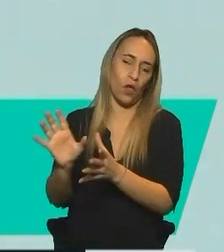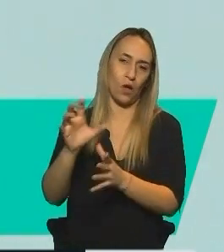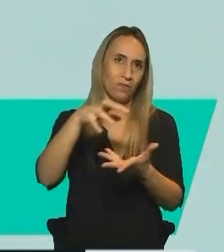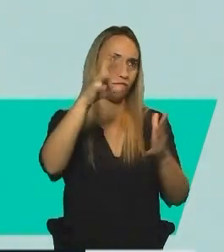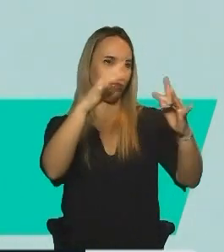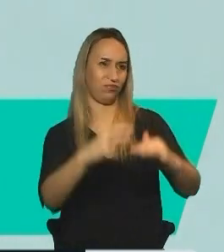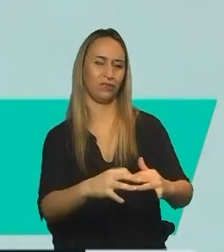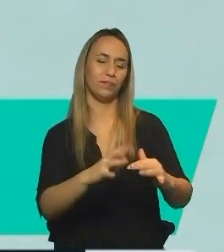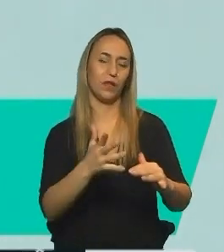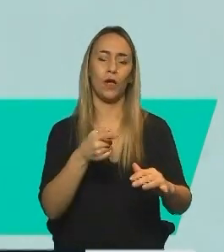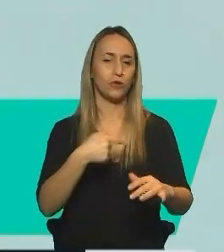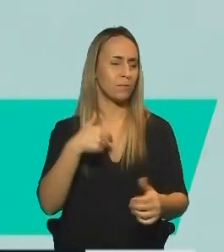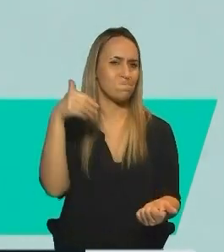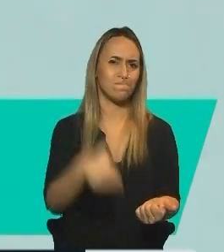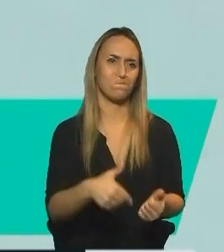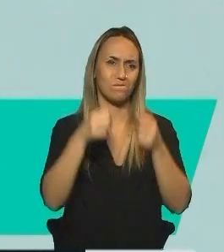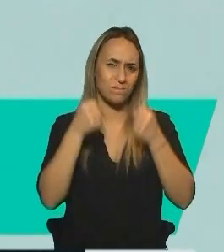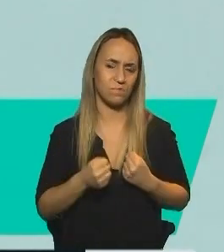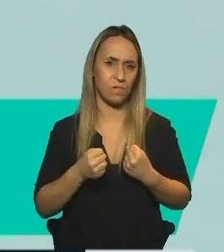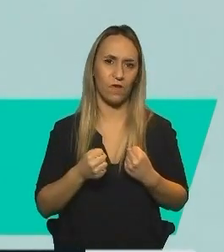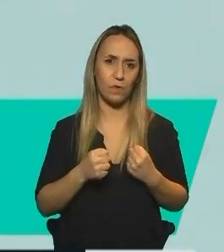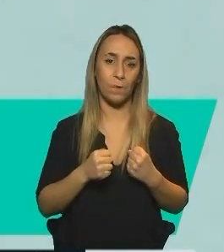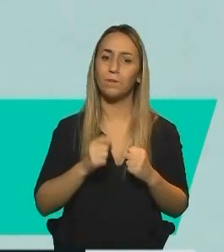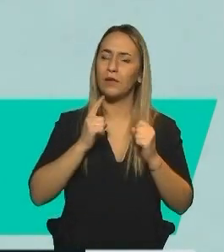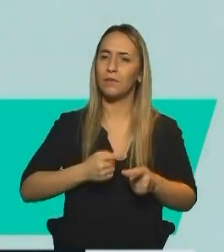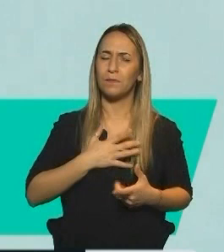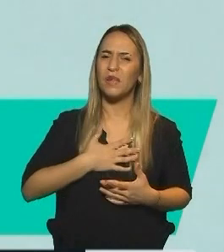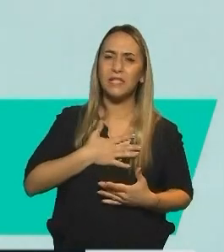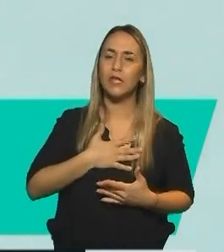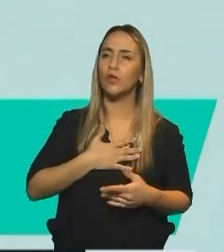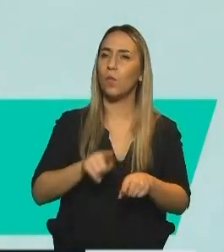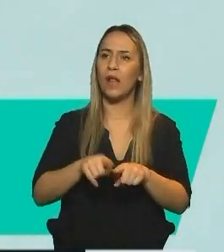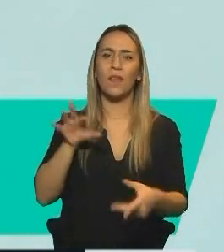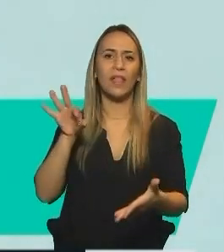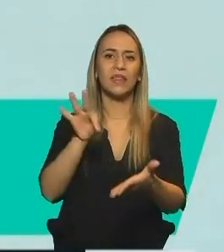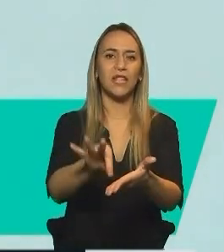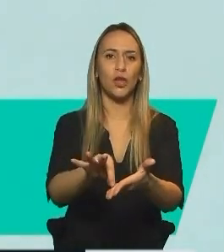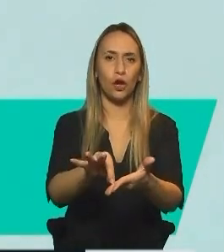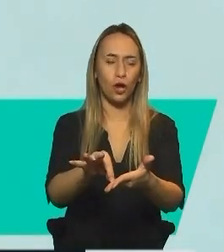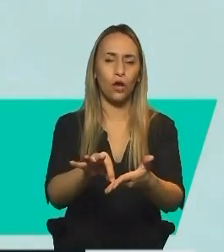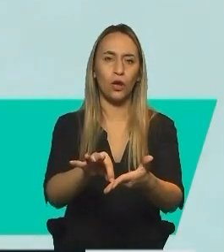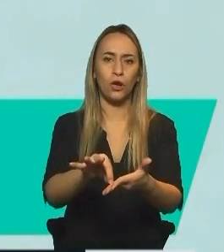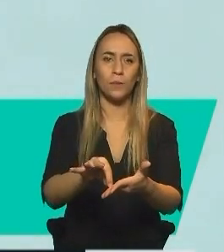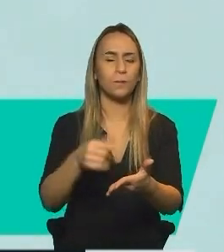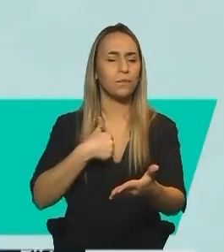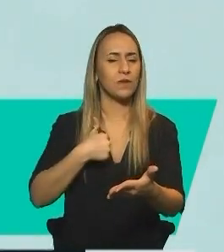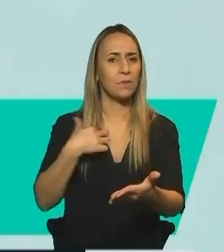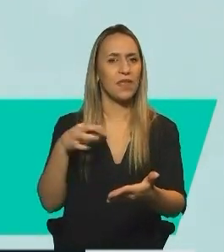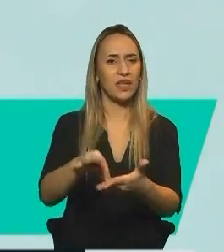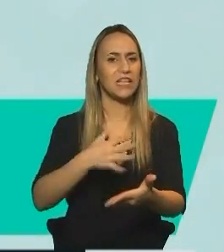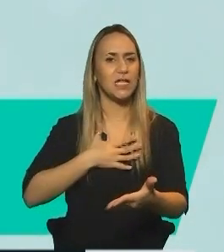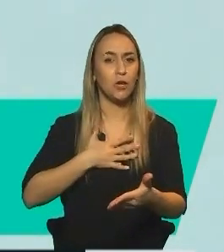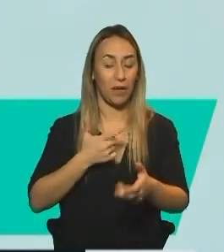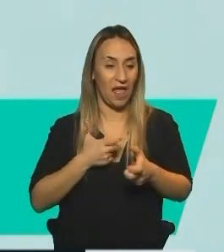convicción, también muy destinada, sentí con el tiempo, a lo que yo